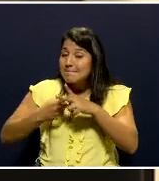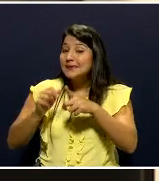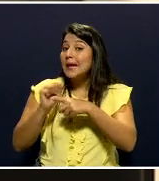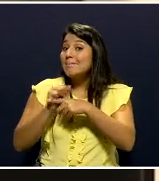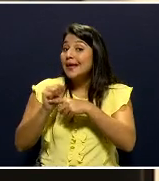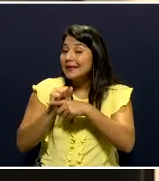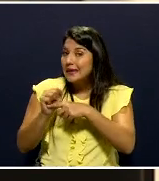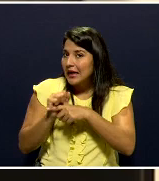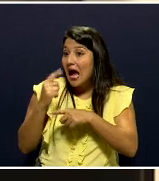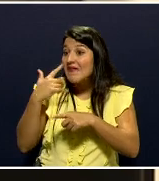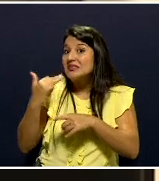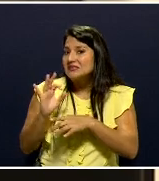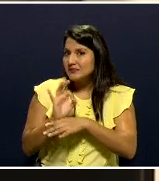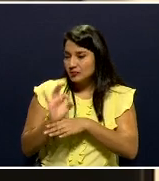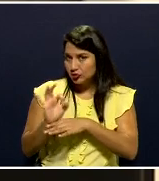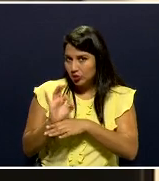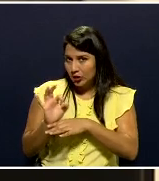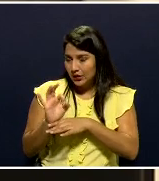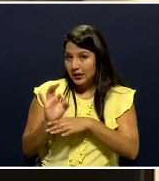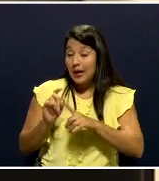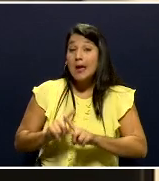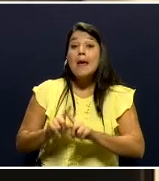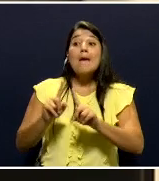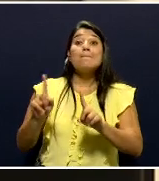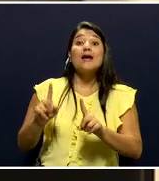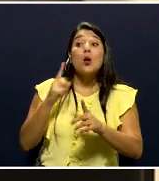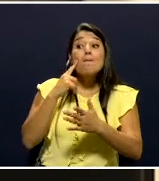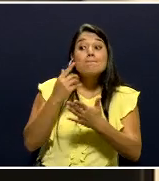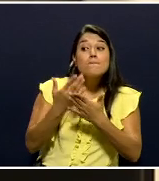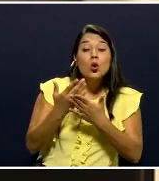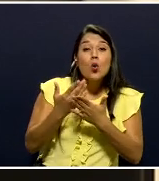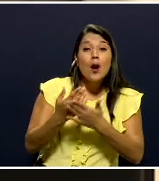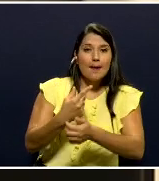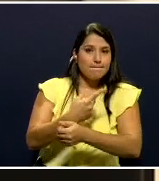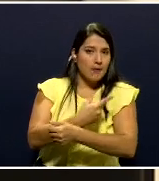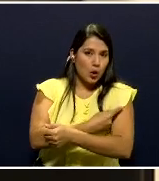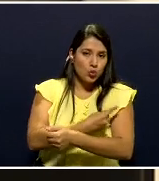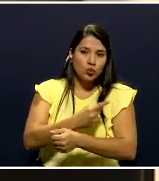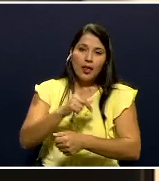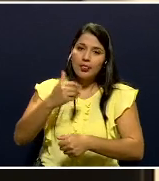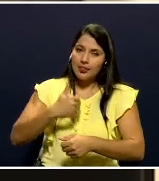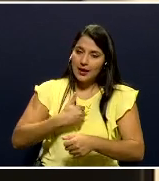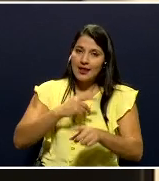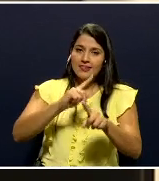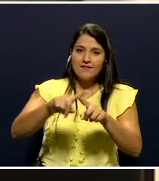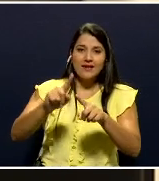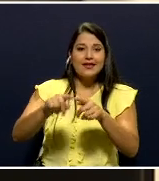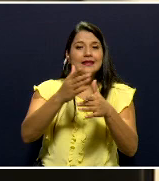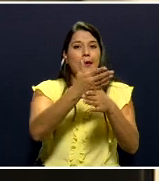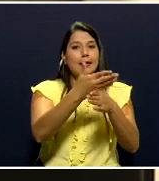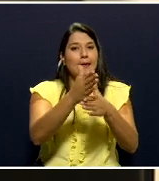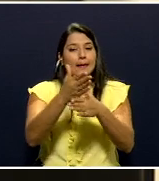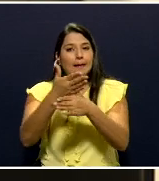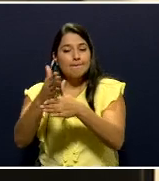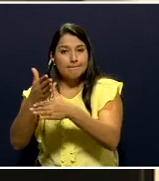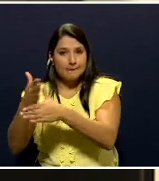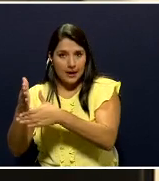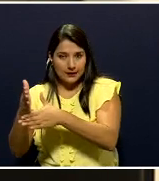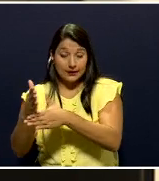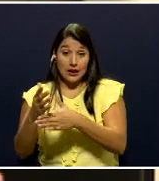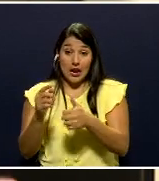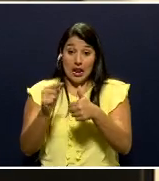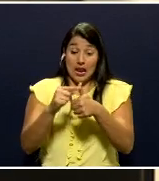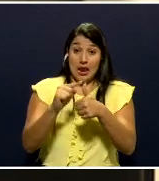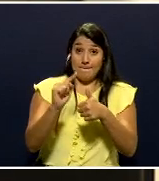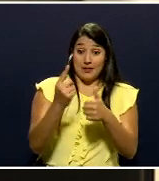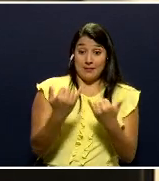ensayar. Y ahí el ensayo de una vacuna pasa por varias fases. La primera fase, por la que está pasando